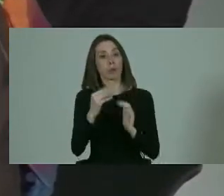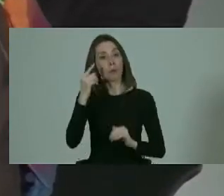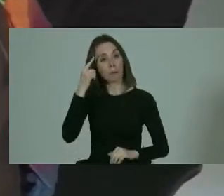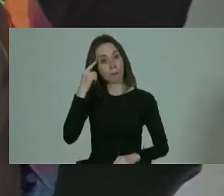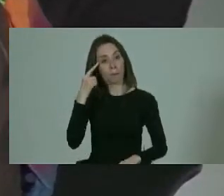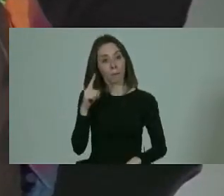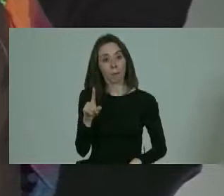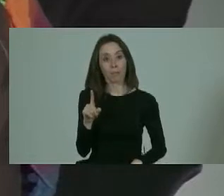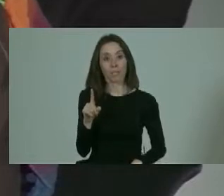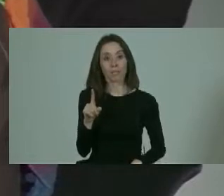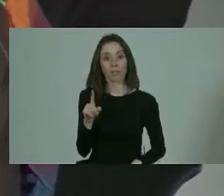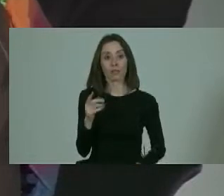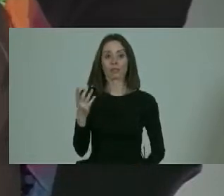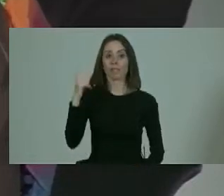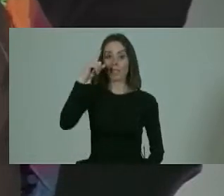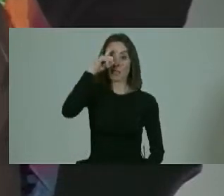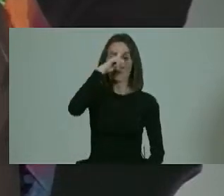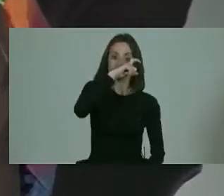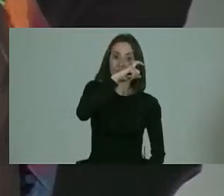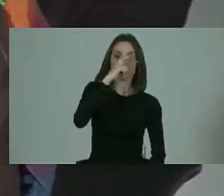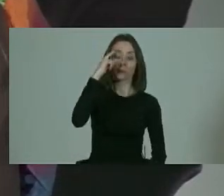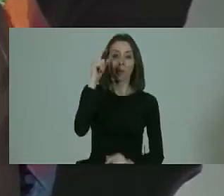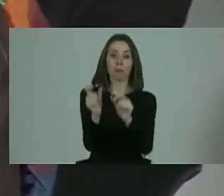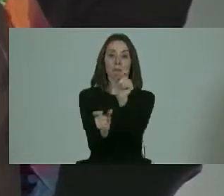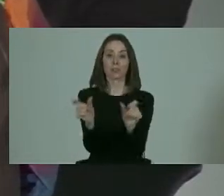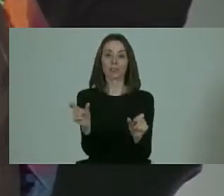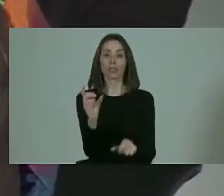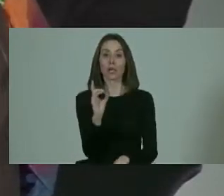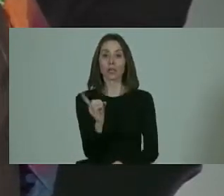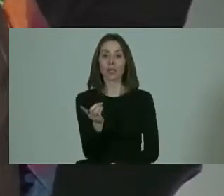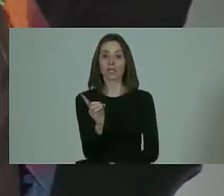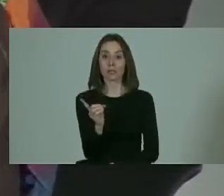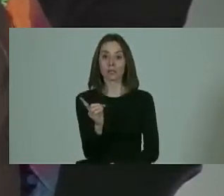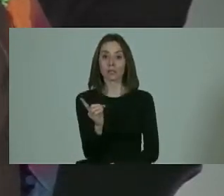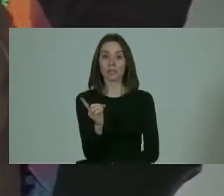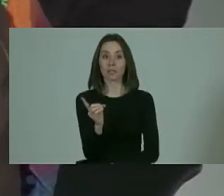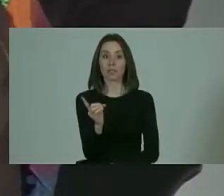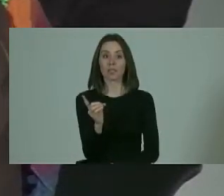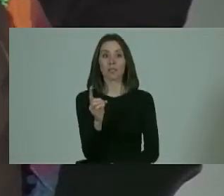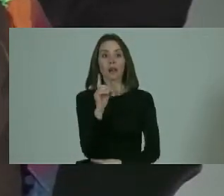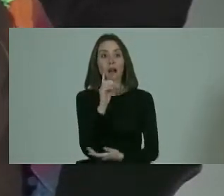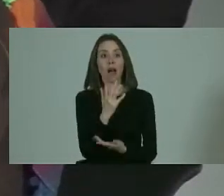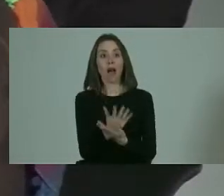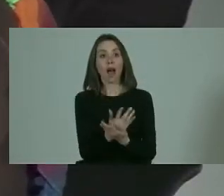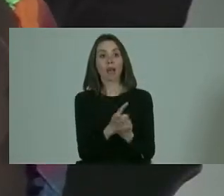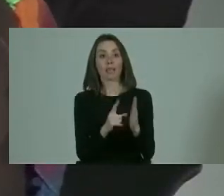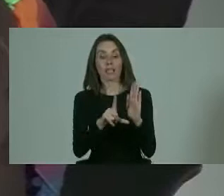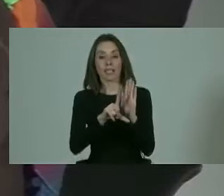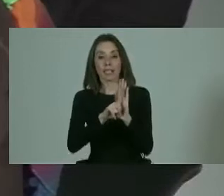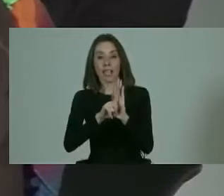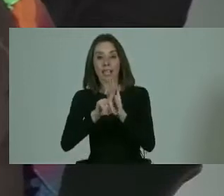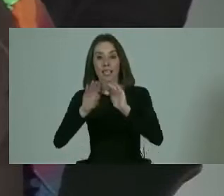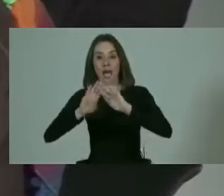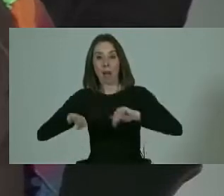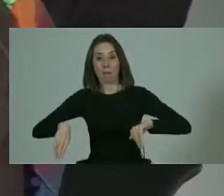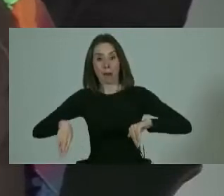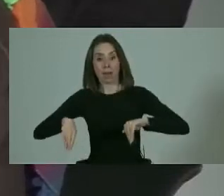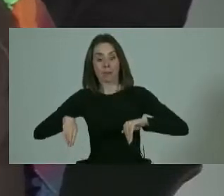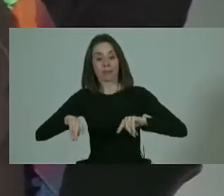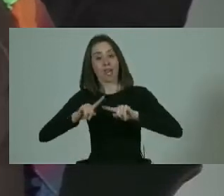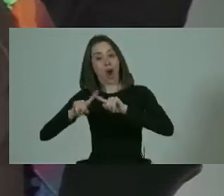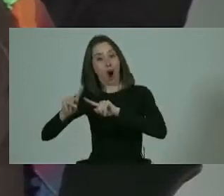se hace difícil para las personas con discapacidad tenemos legislación aparte de la ley